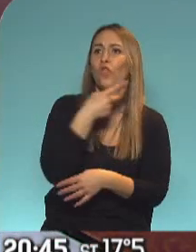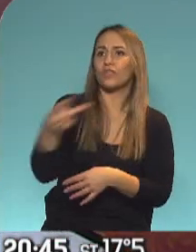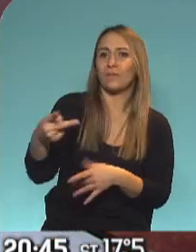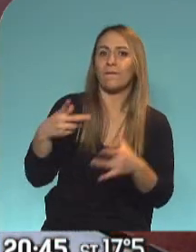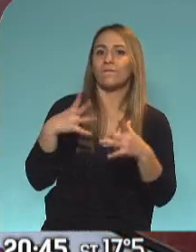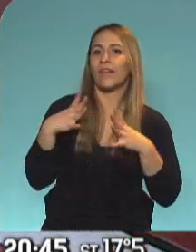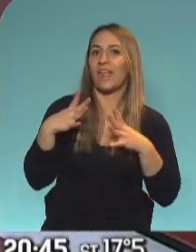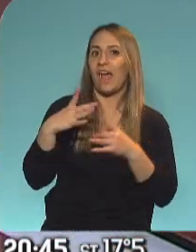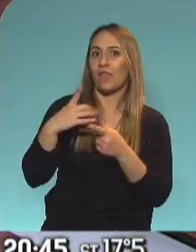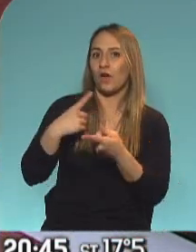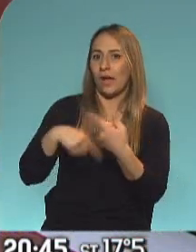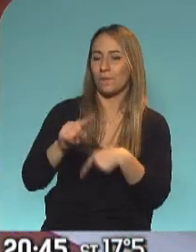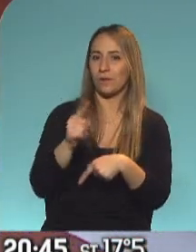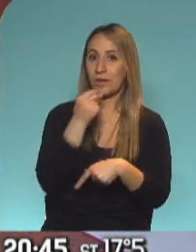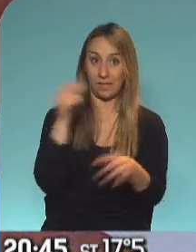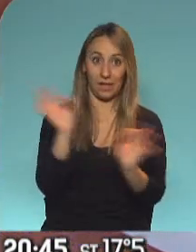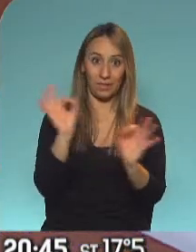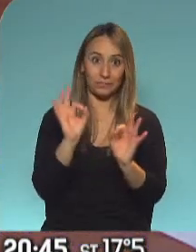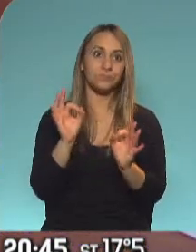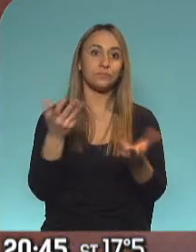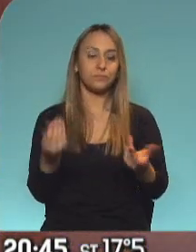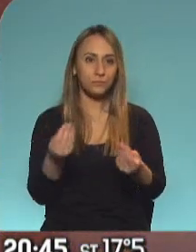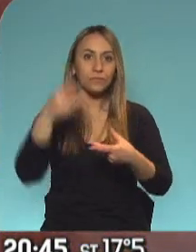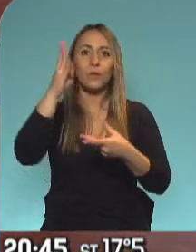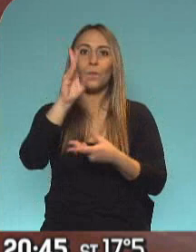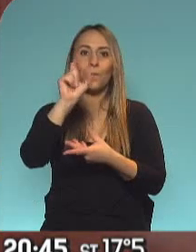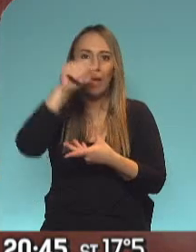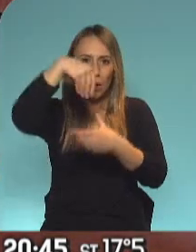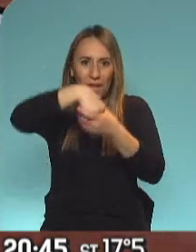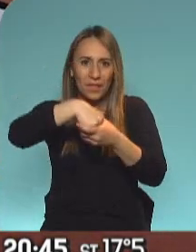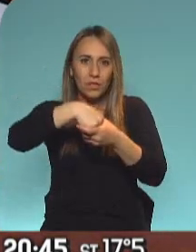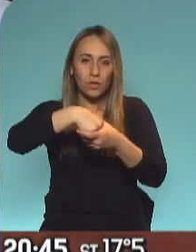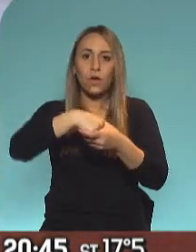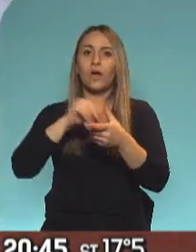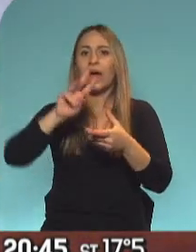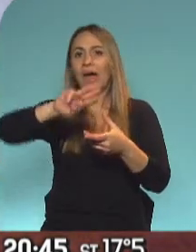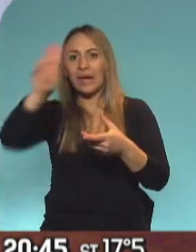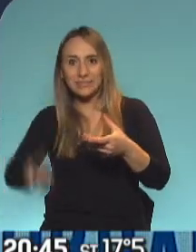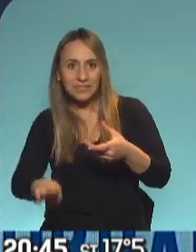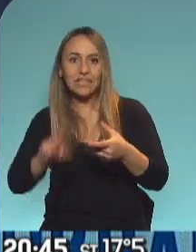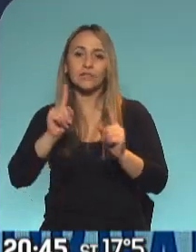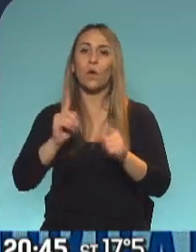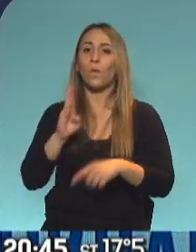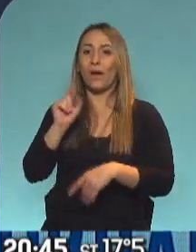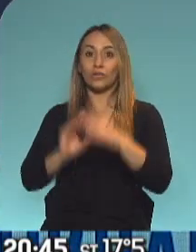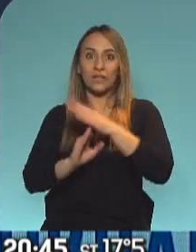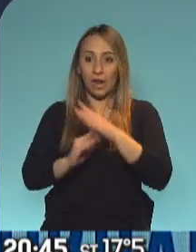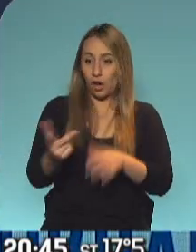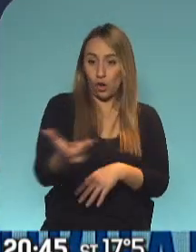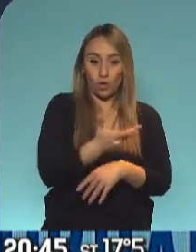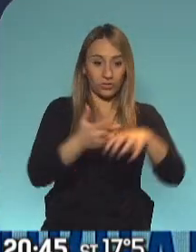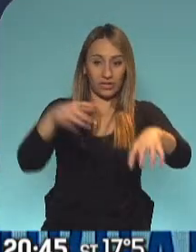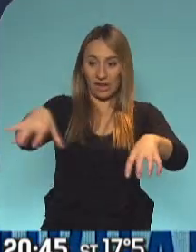justamente había que reacomodar este nuevo cruce de datos entre ANSES, entre el Banco Central y las distintas entidades financieras.